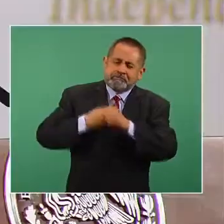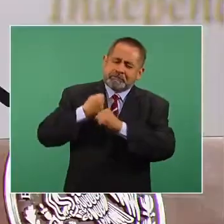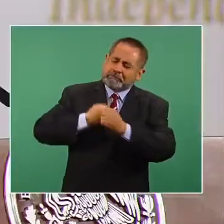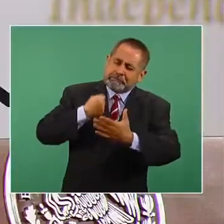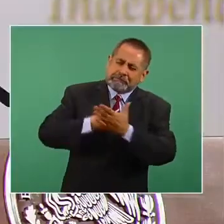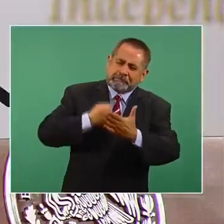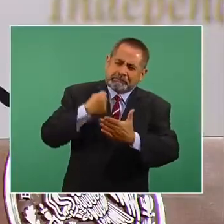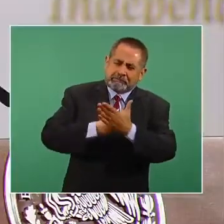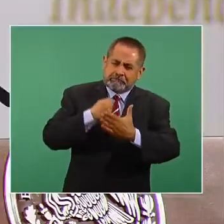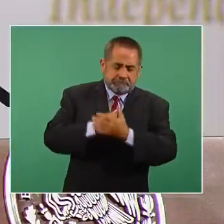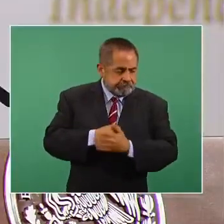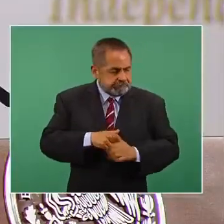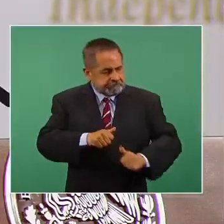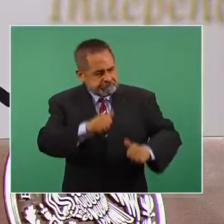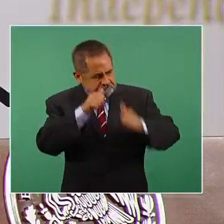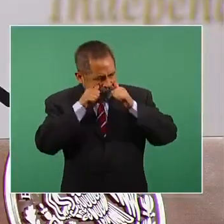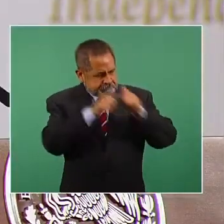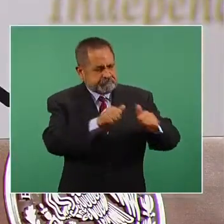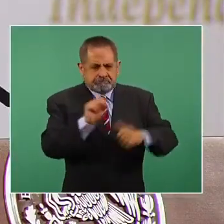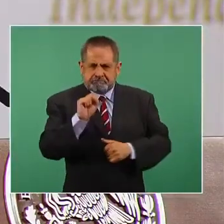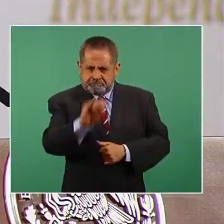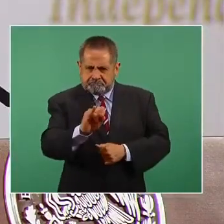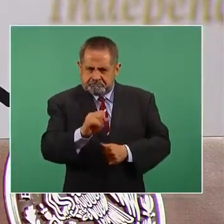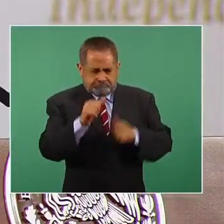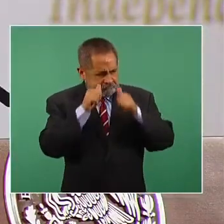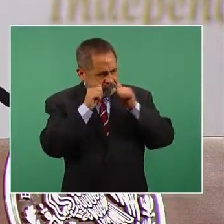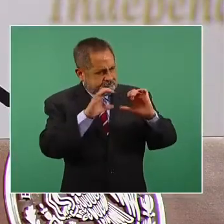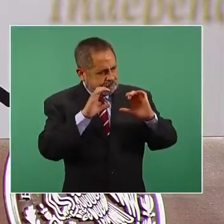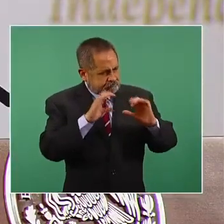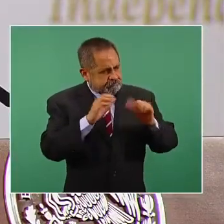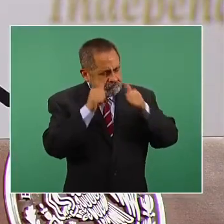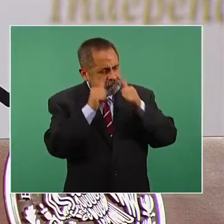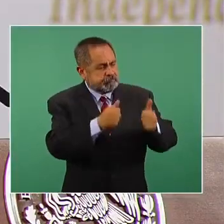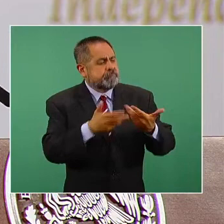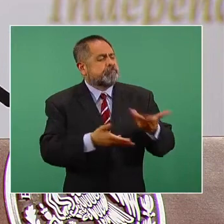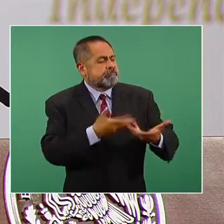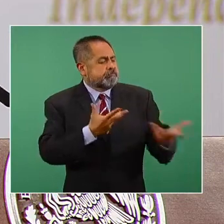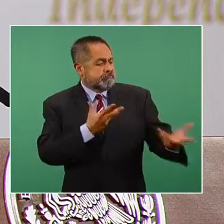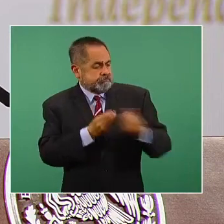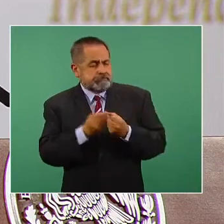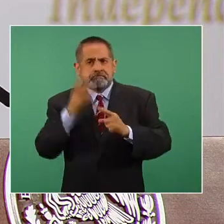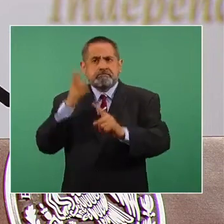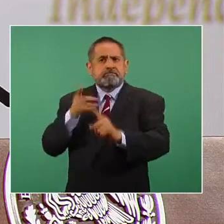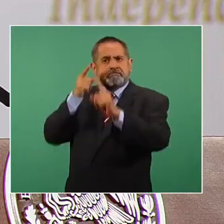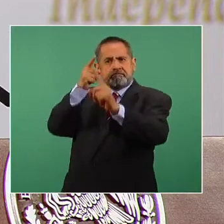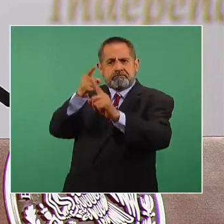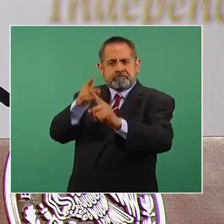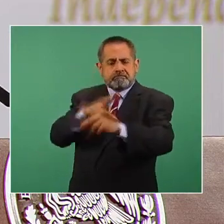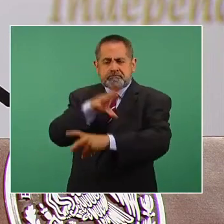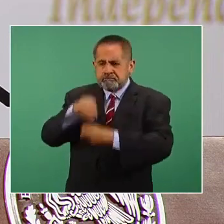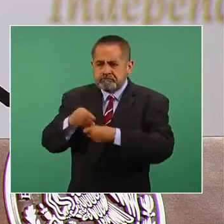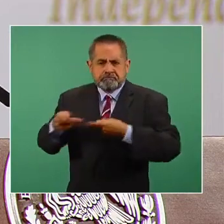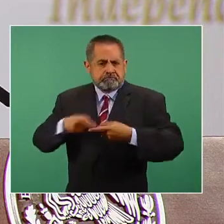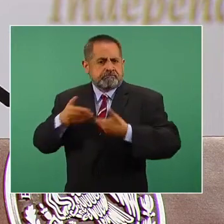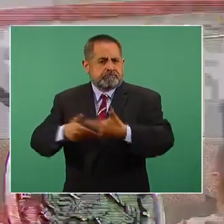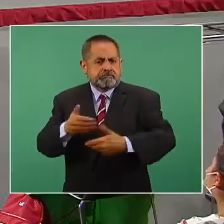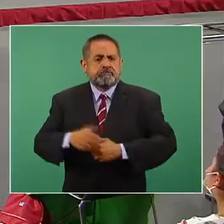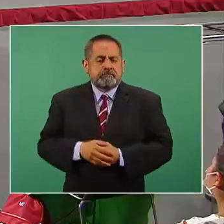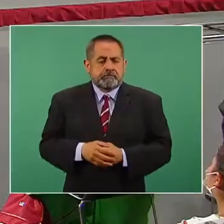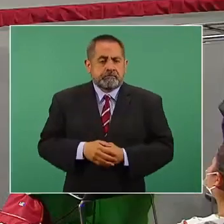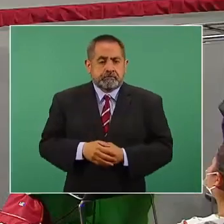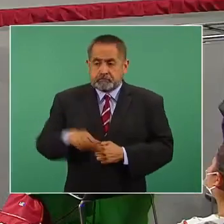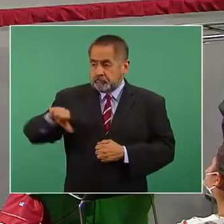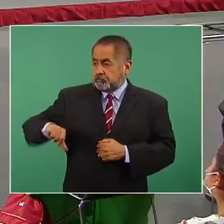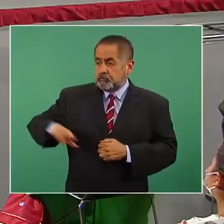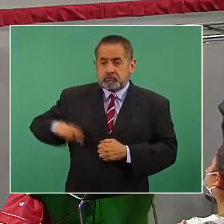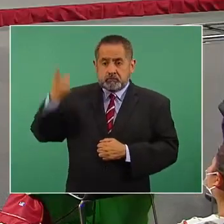y las escucha para tomar acciones y trabajar hacia los objetivos que compartimos. La consigna de este